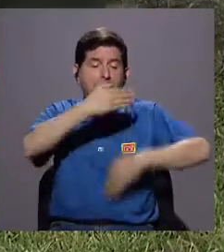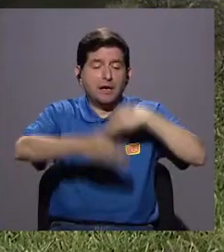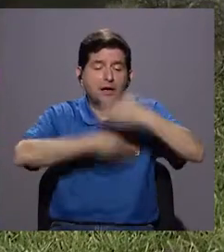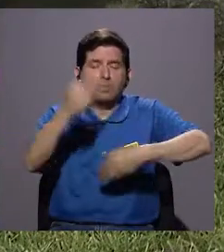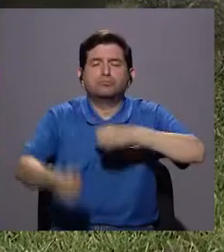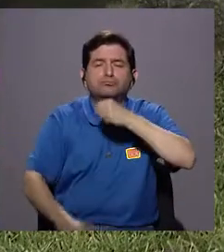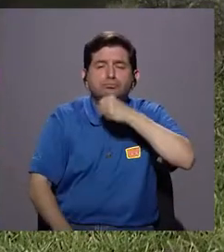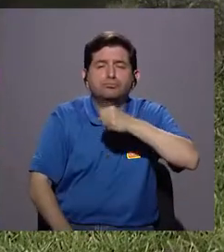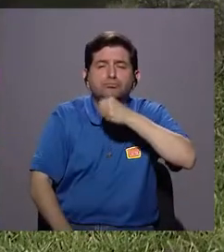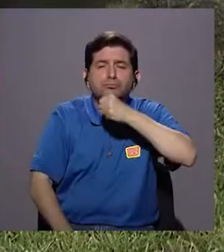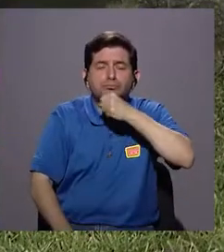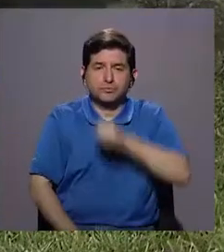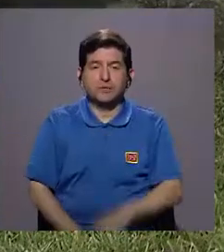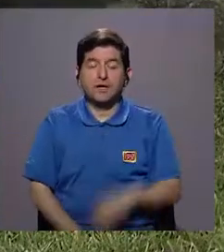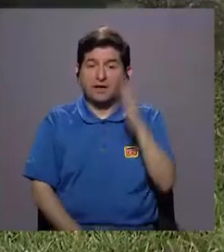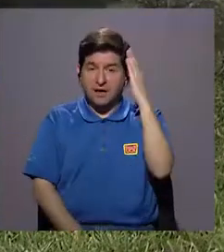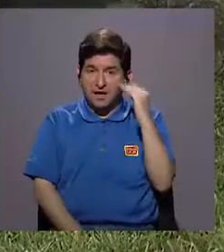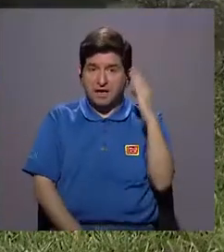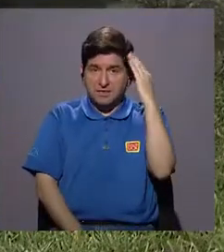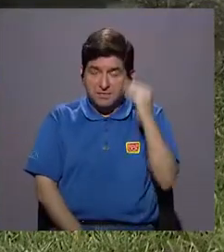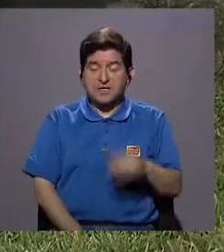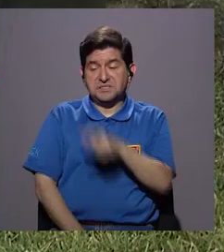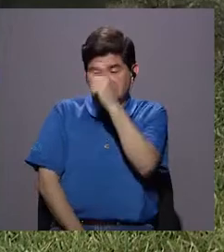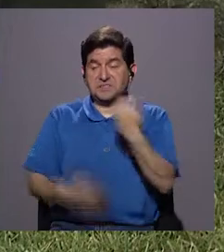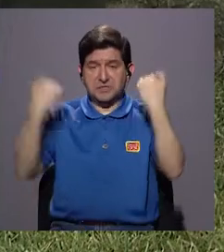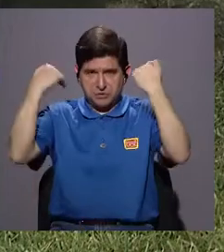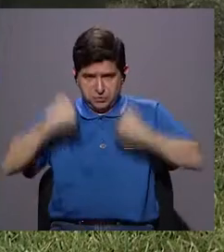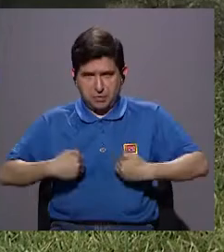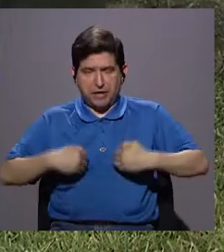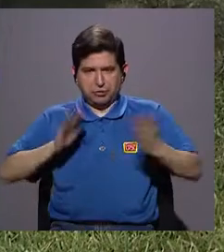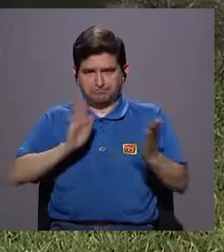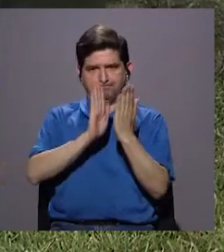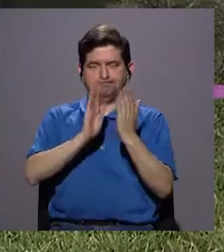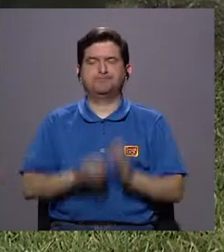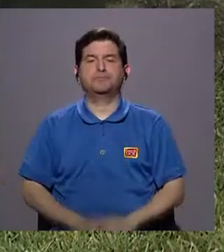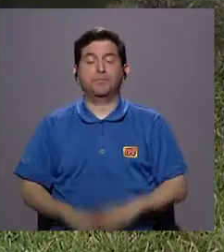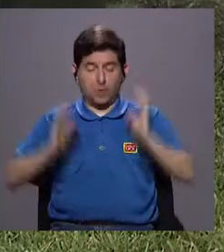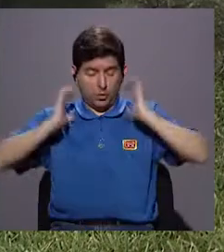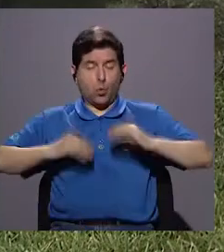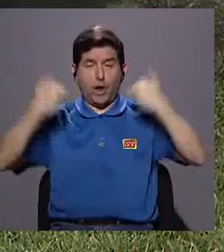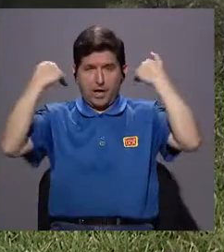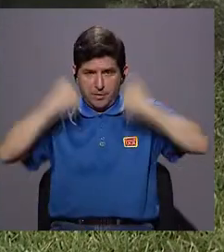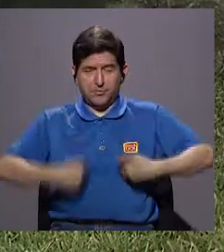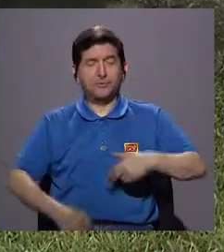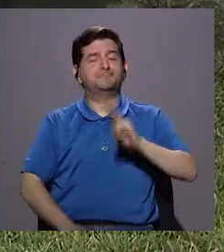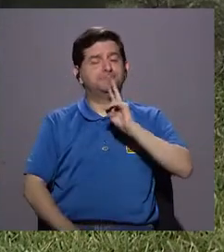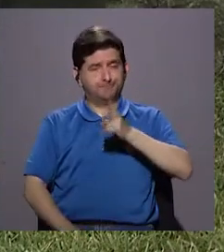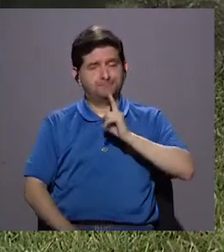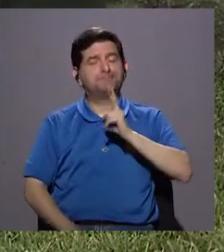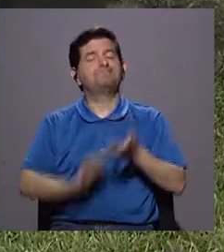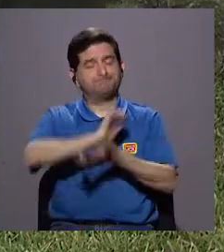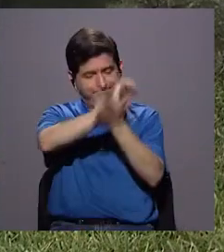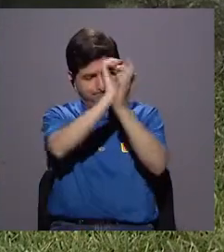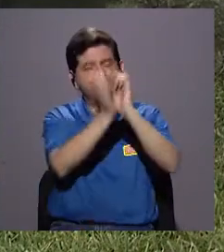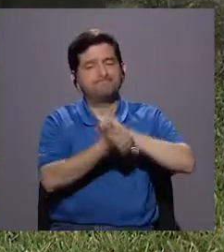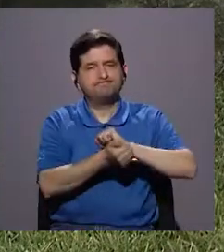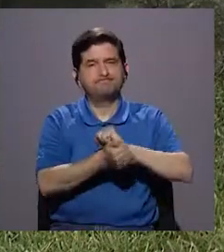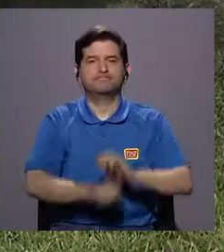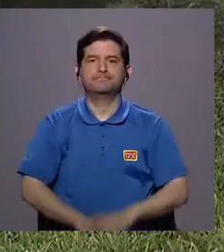proceso de envejecimiento que experimentamos los seres humanos. El cuerpo humano definitivamente cambia